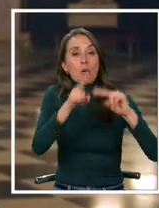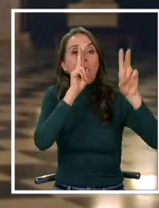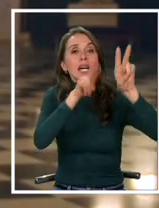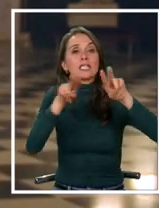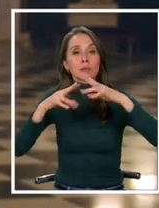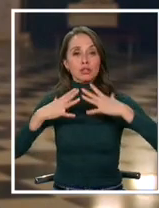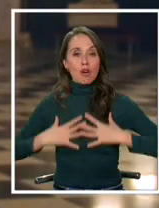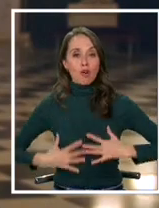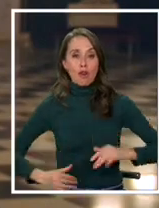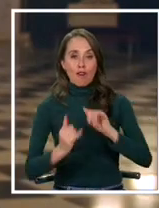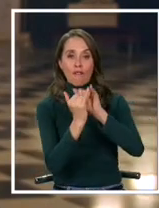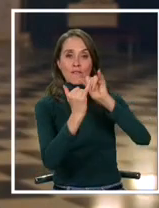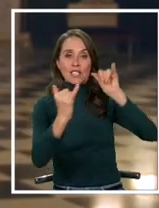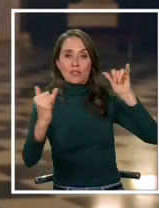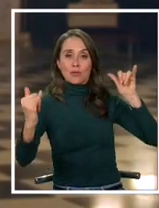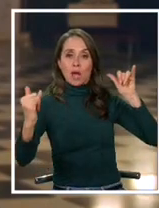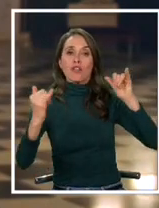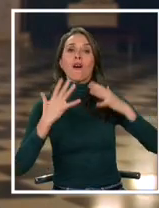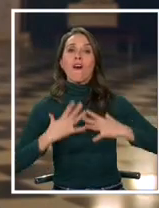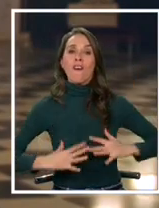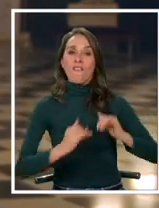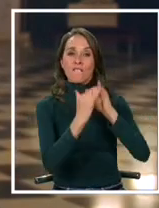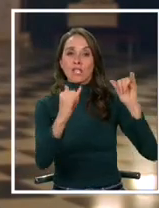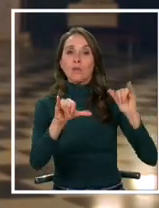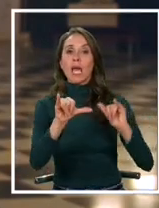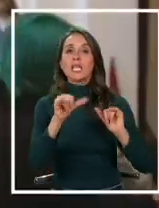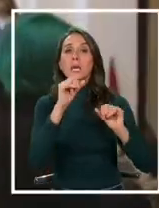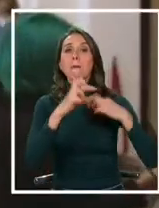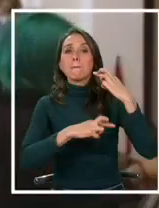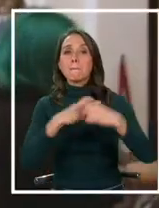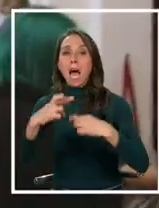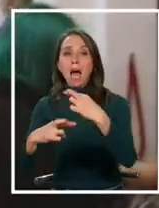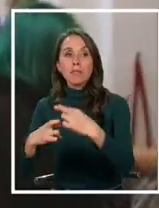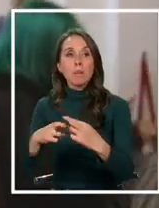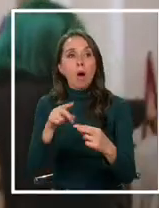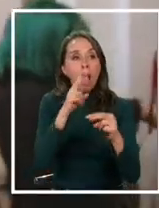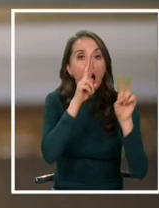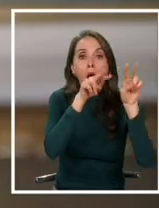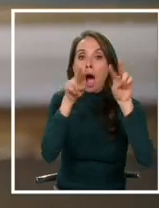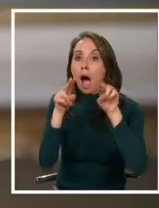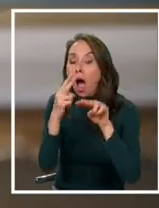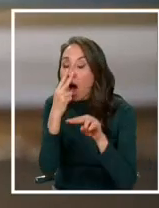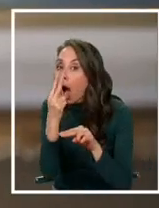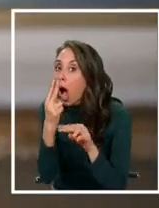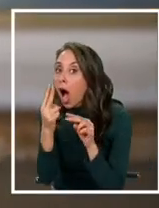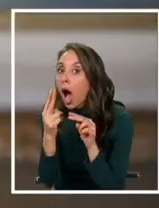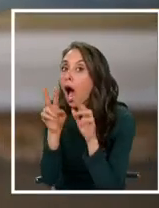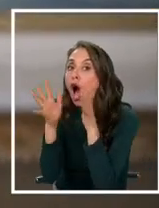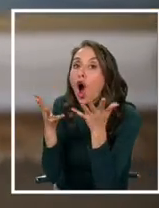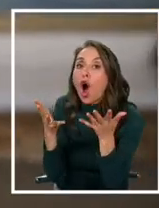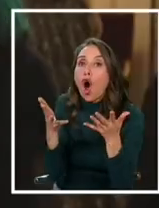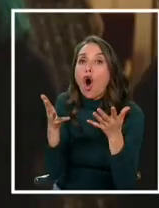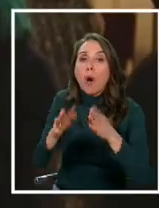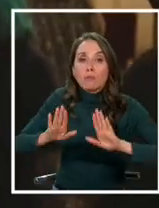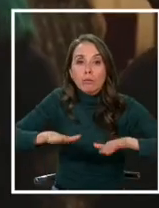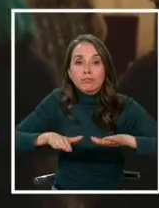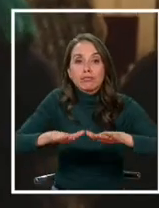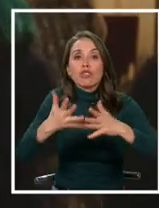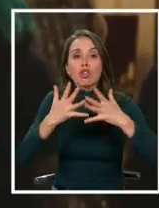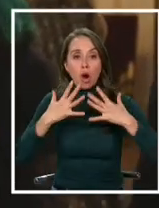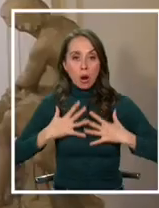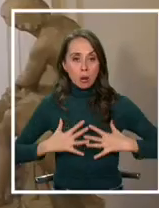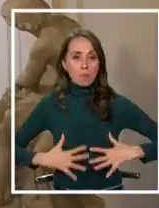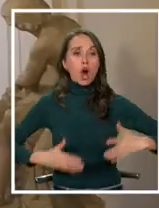exposición de vestuario eh llamada vestuario y patrimonio que las personas van a poder visitar ver de cerca Cómo se hacen y cómo son los